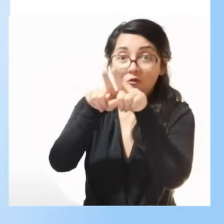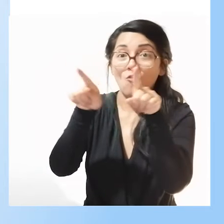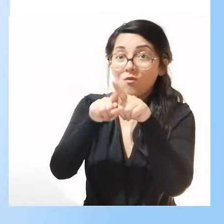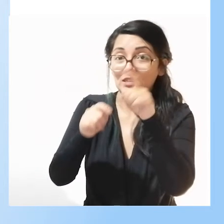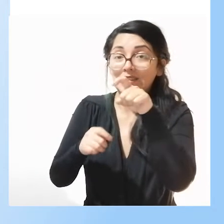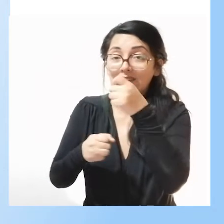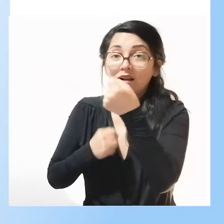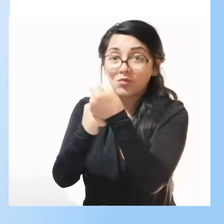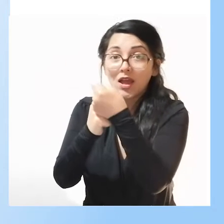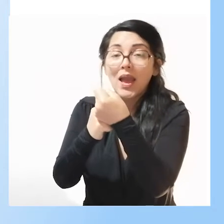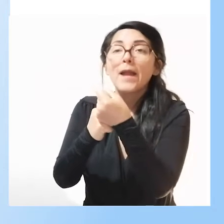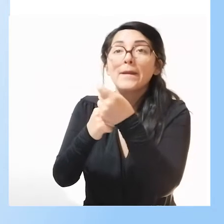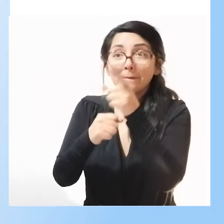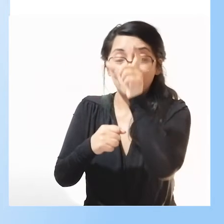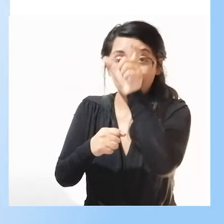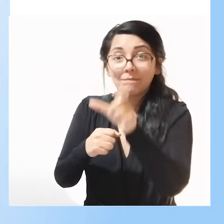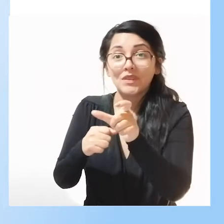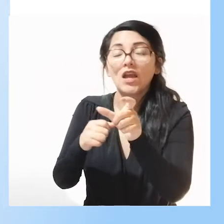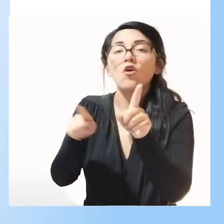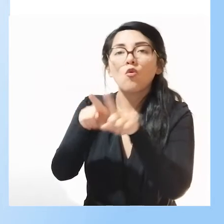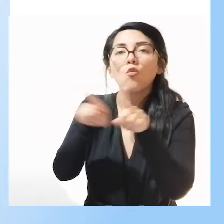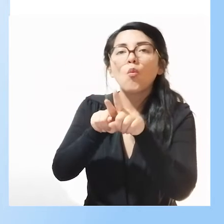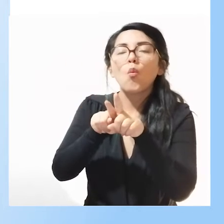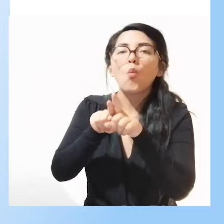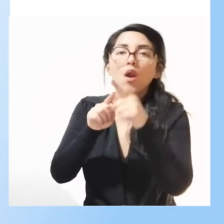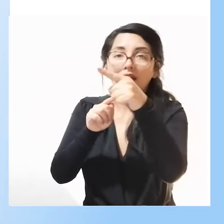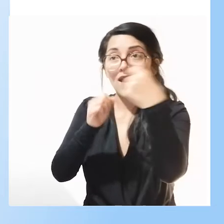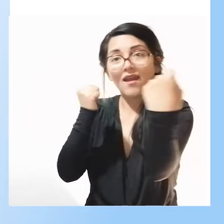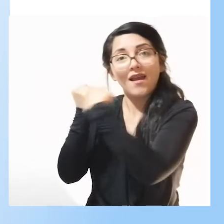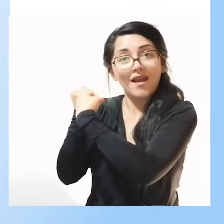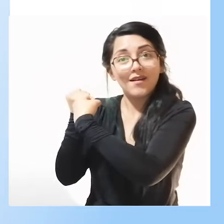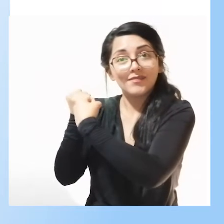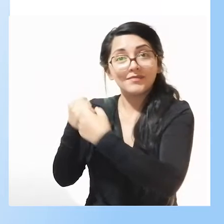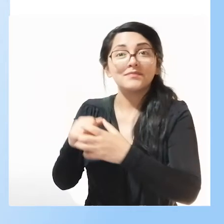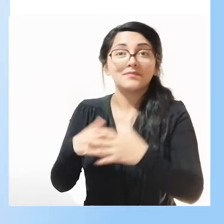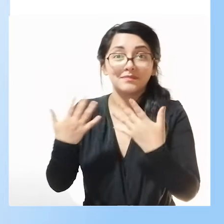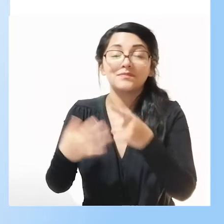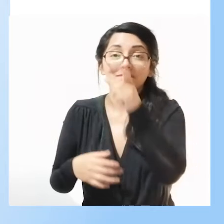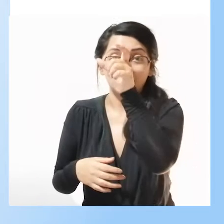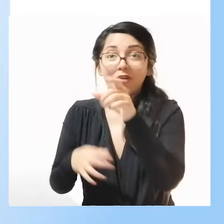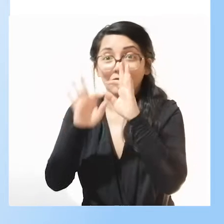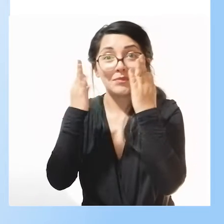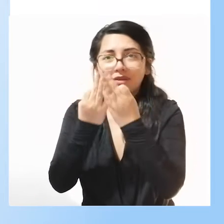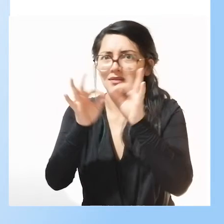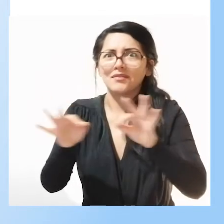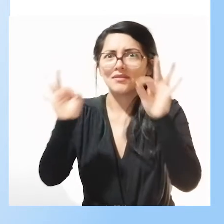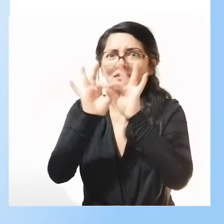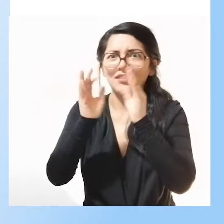también agente y población objeto de intervención y un pilar de resiliencia